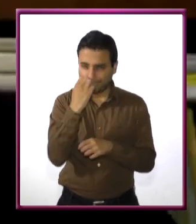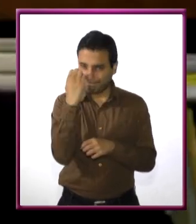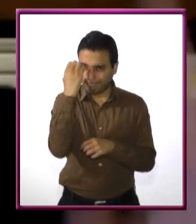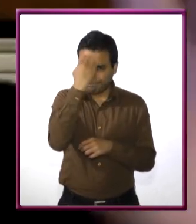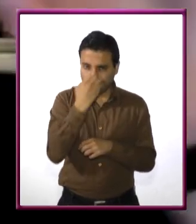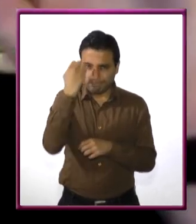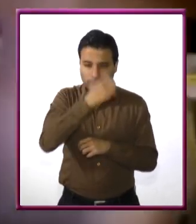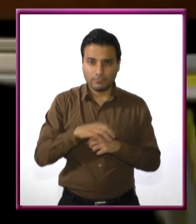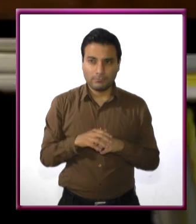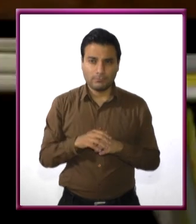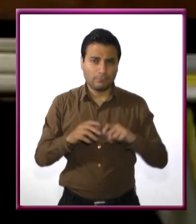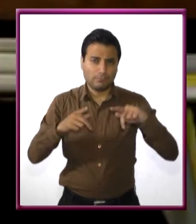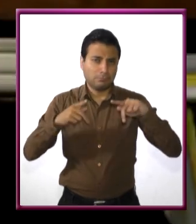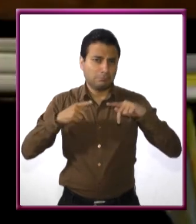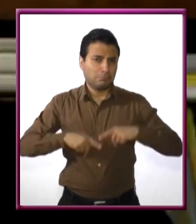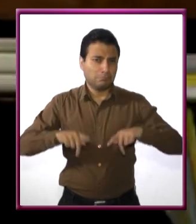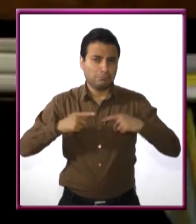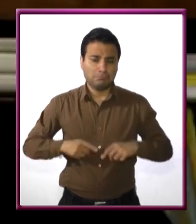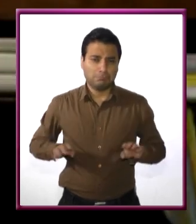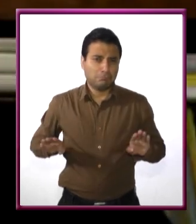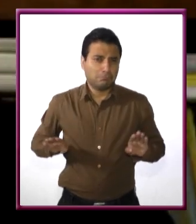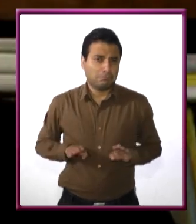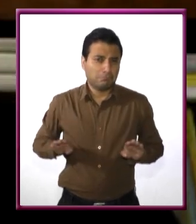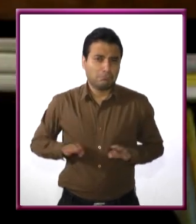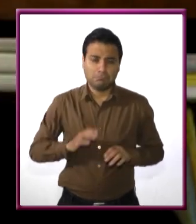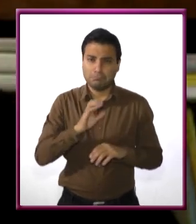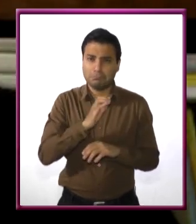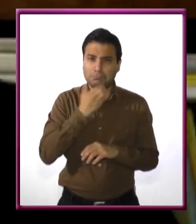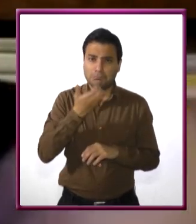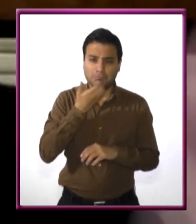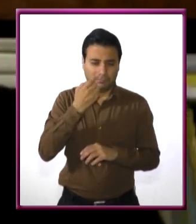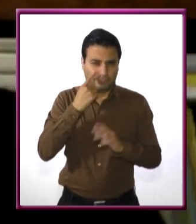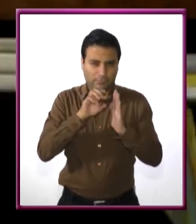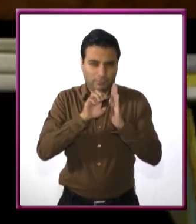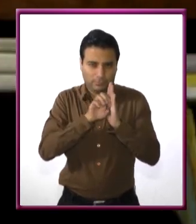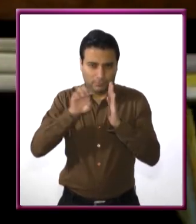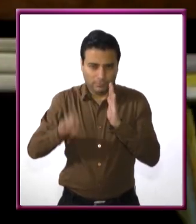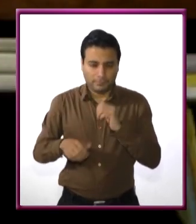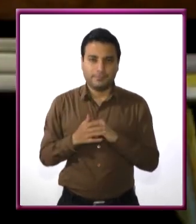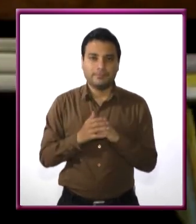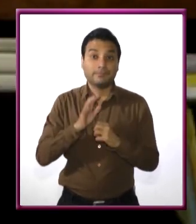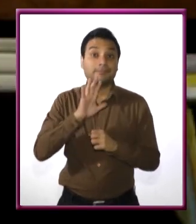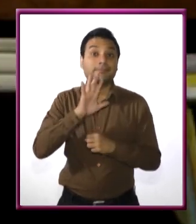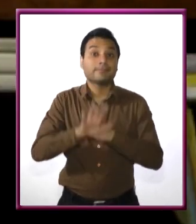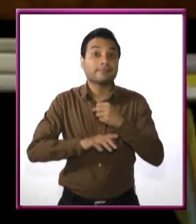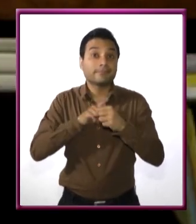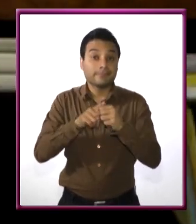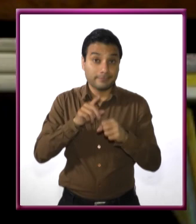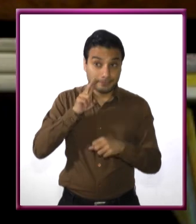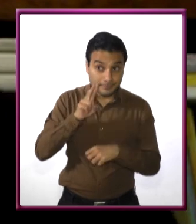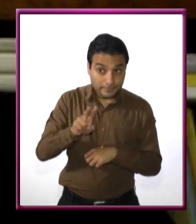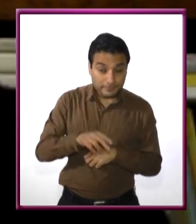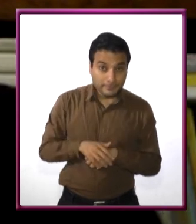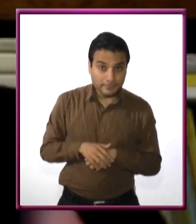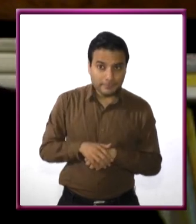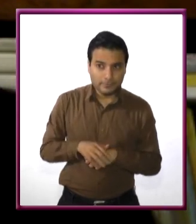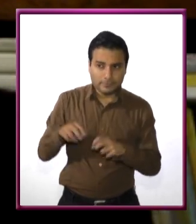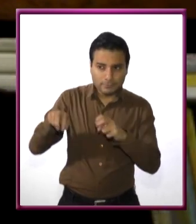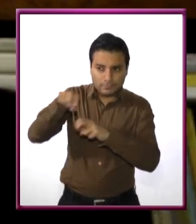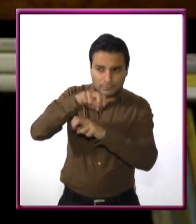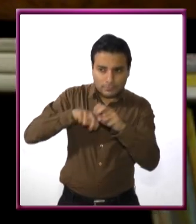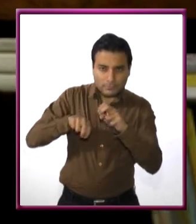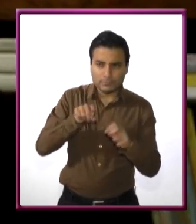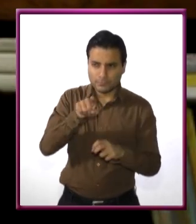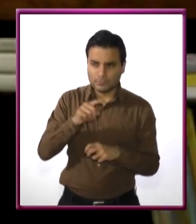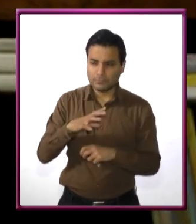ellos es algo que está programado en nuestra naturaleza. Si vemos el comportamiento de animales no humanos, podemos ver que